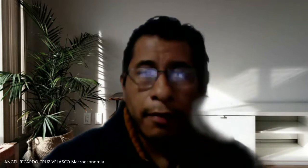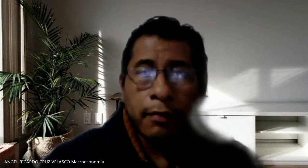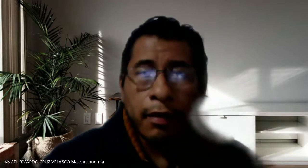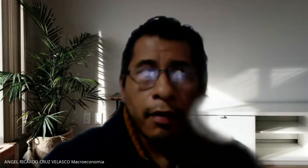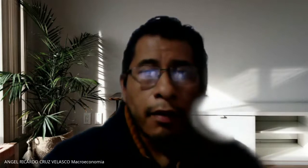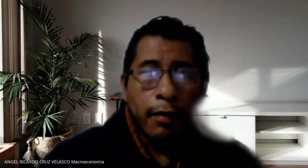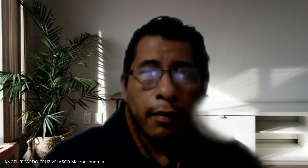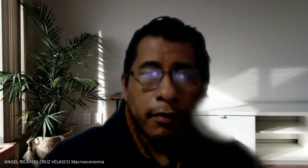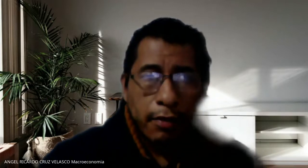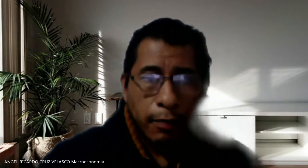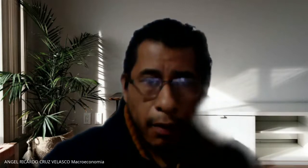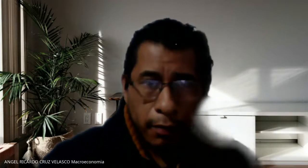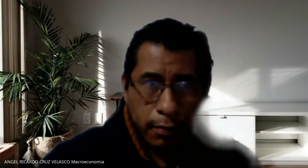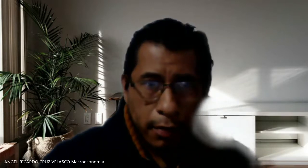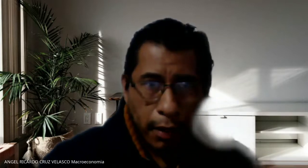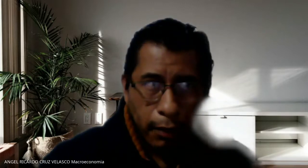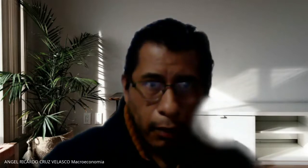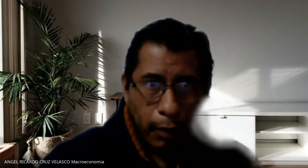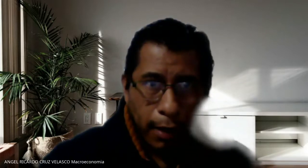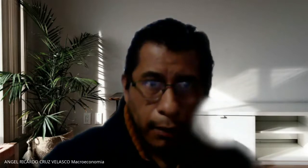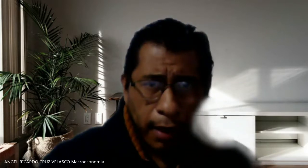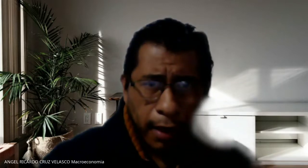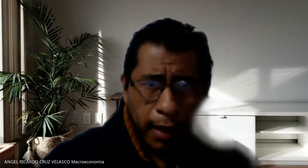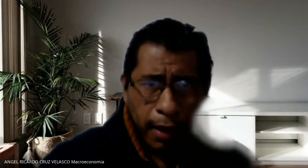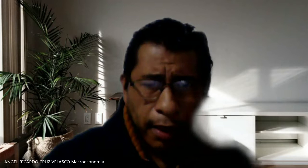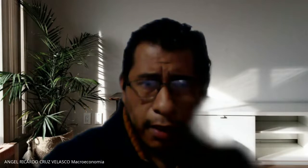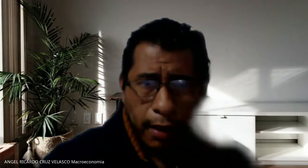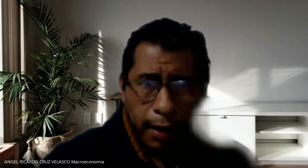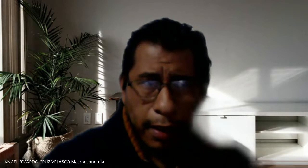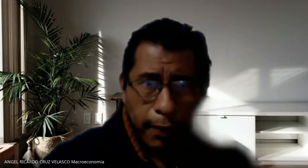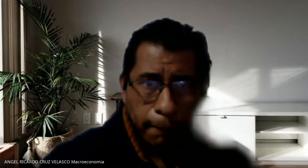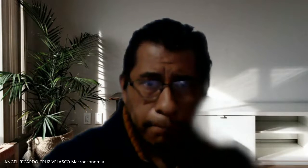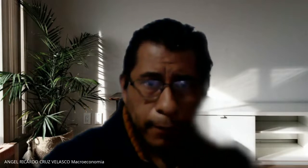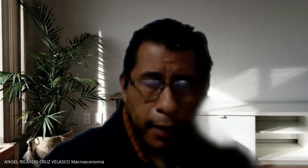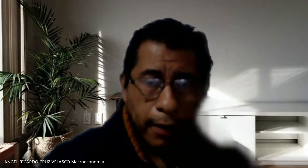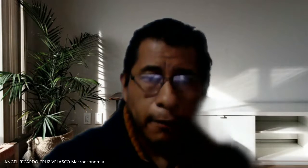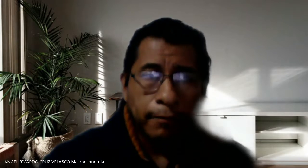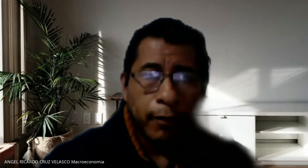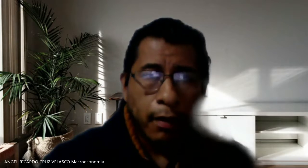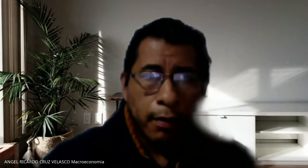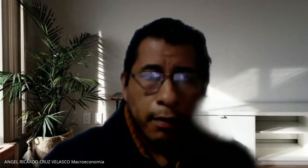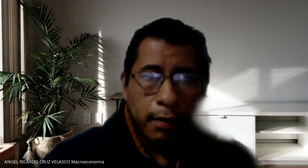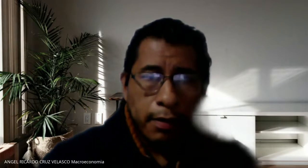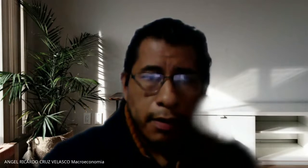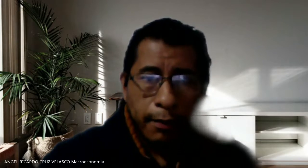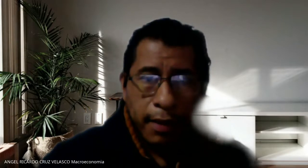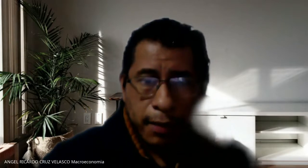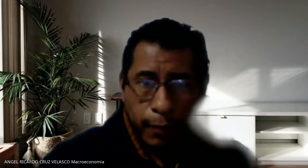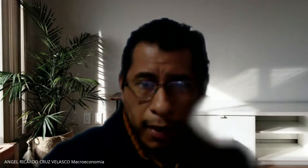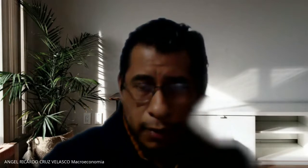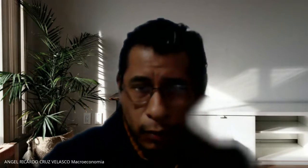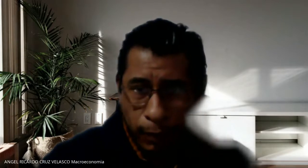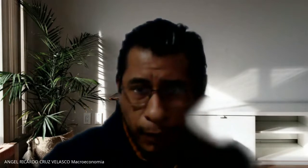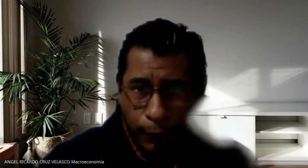horario los días domingos de 9 de la mañana a 12 de la tarde. Sinceramente les